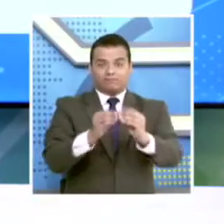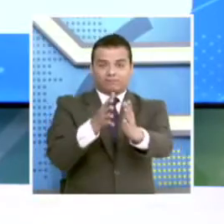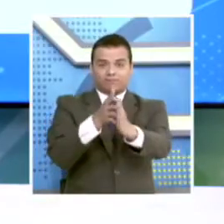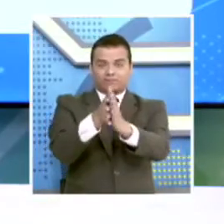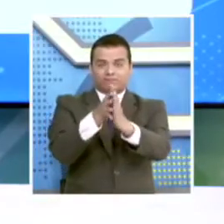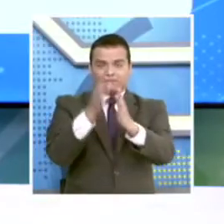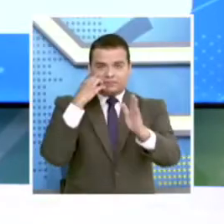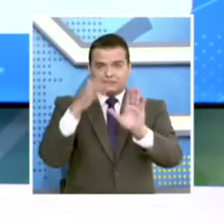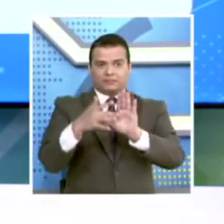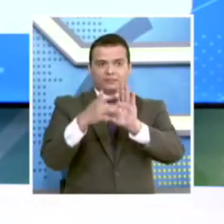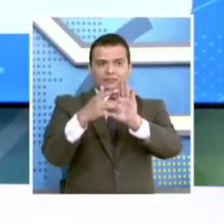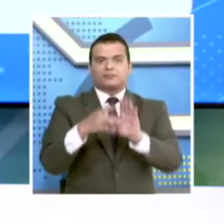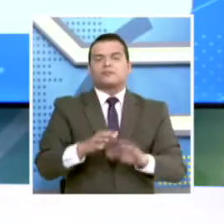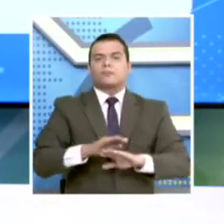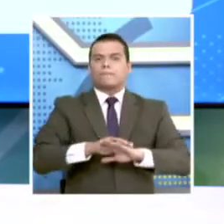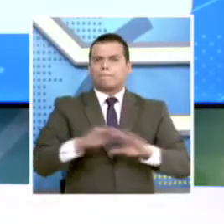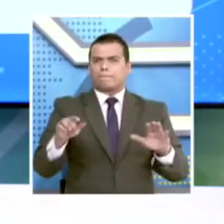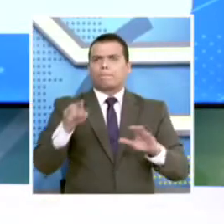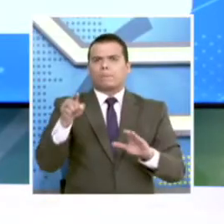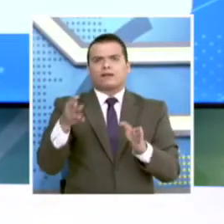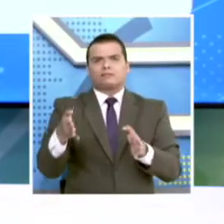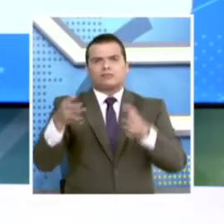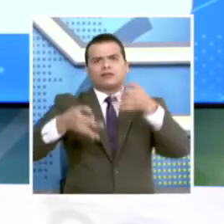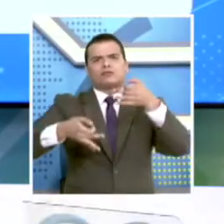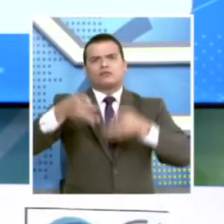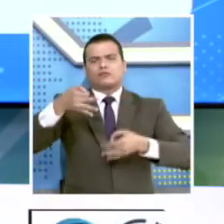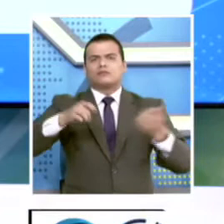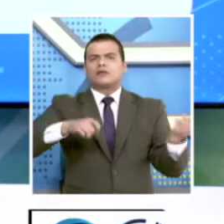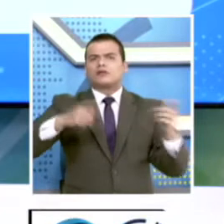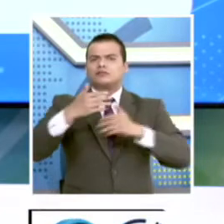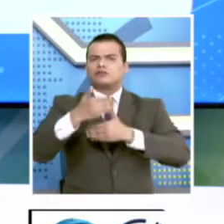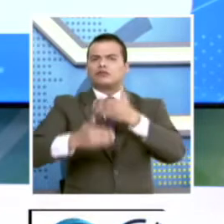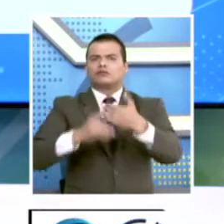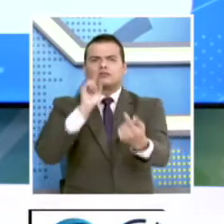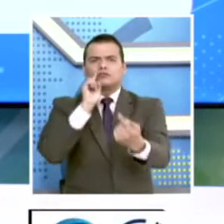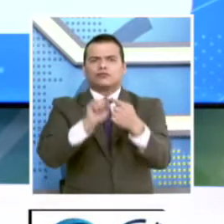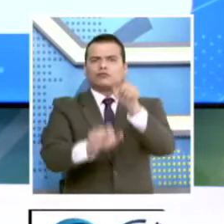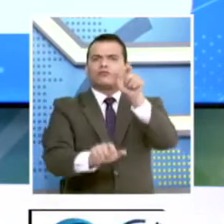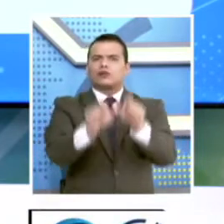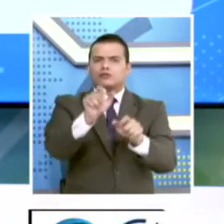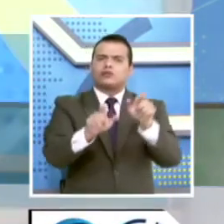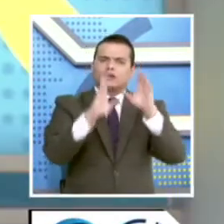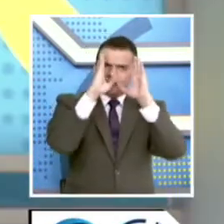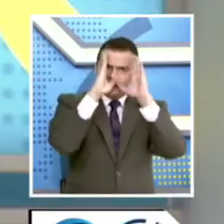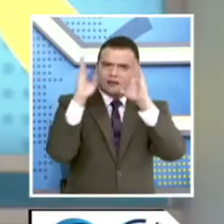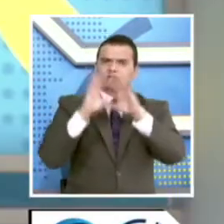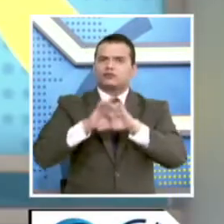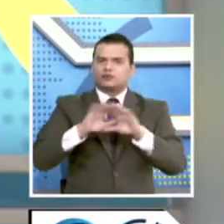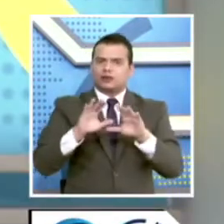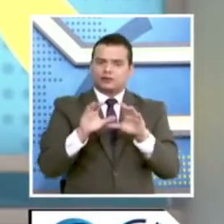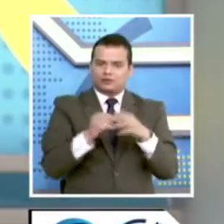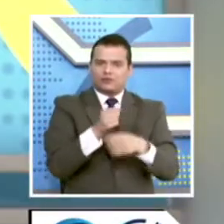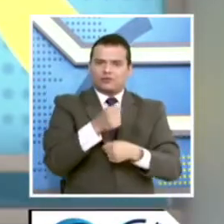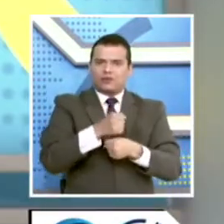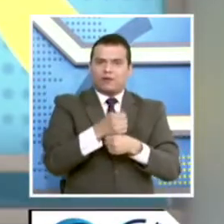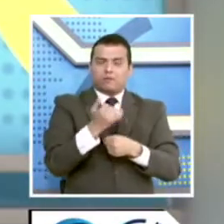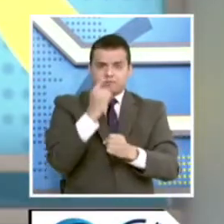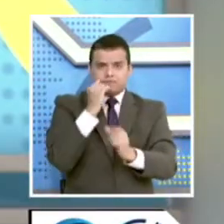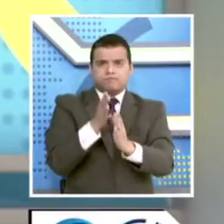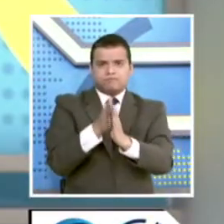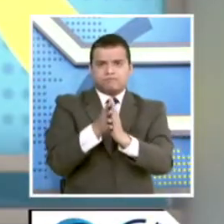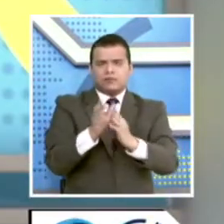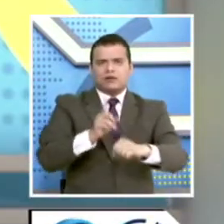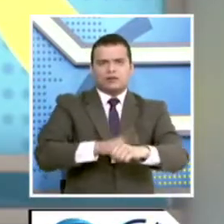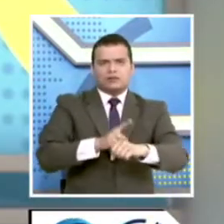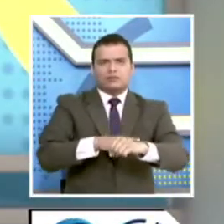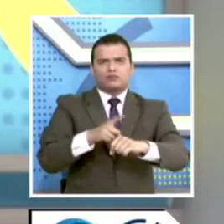en 90 minutos. Ya está todo listo para la atención al público en el Palacio de Justicia. Miembros del Poder Judicial llegaron a